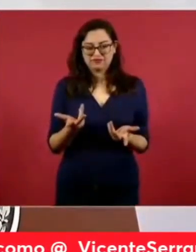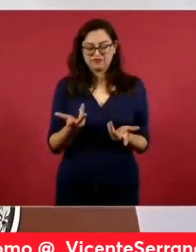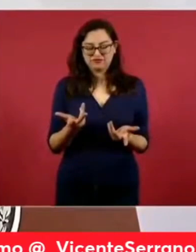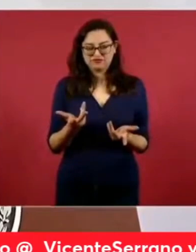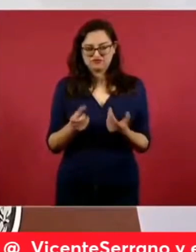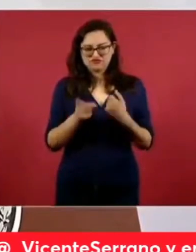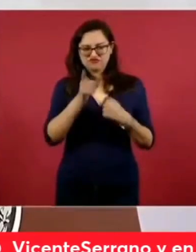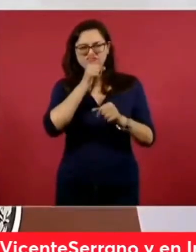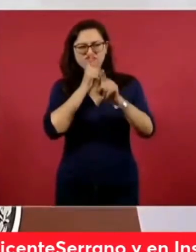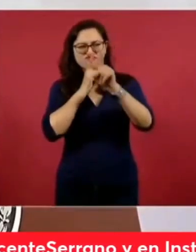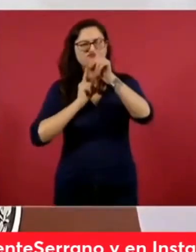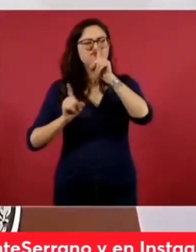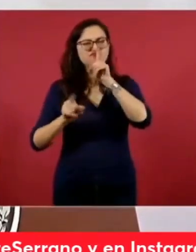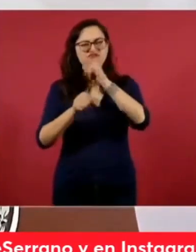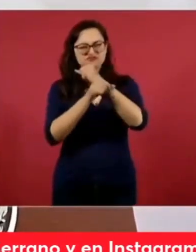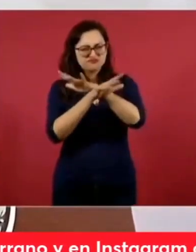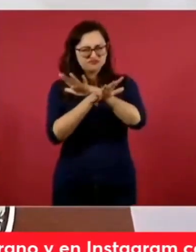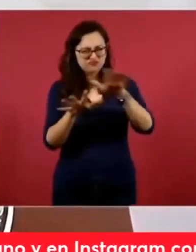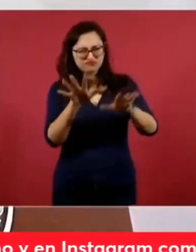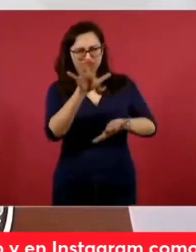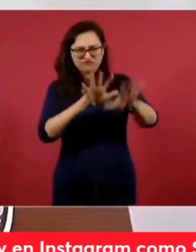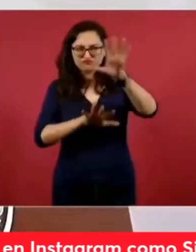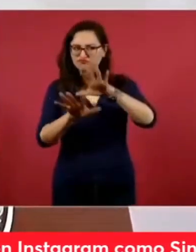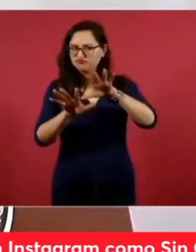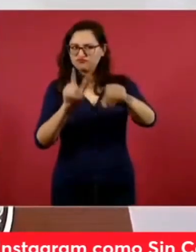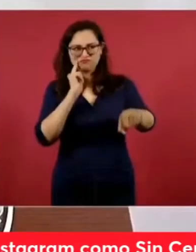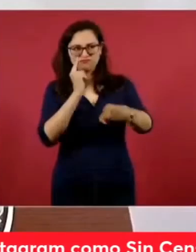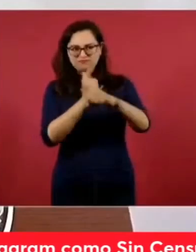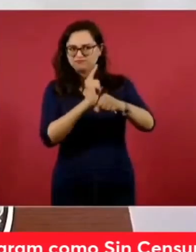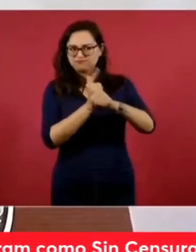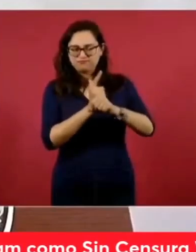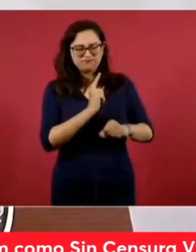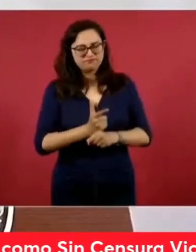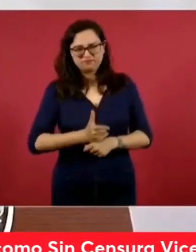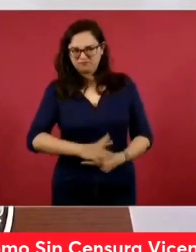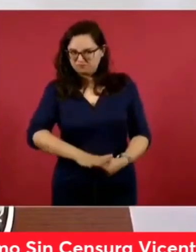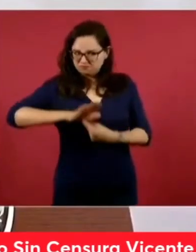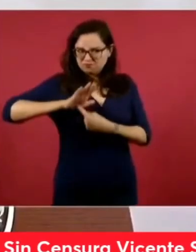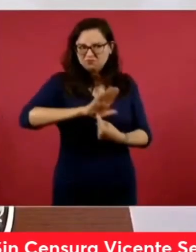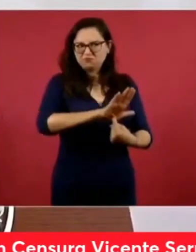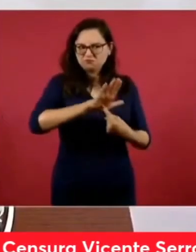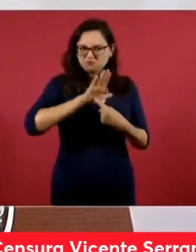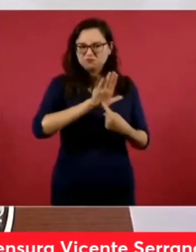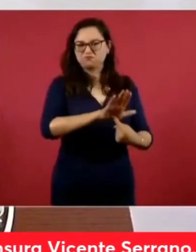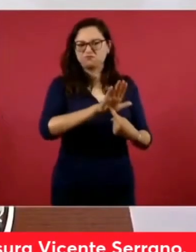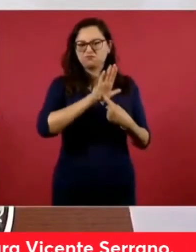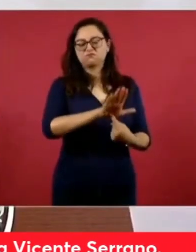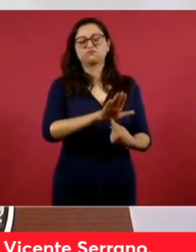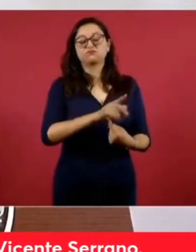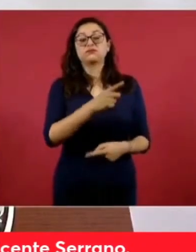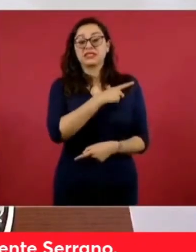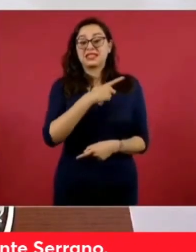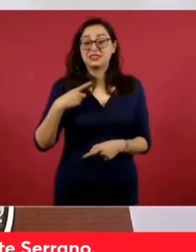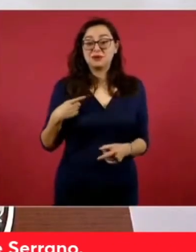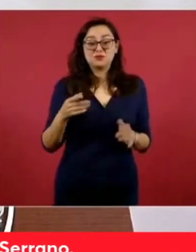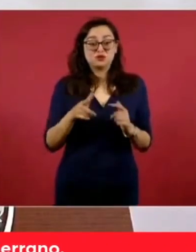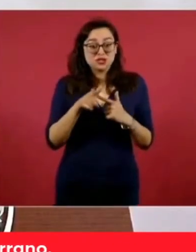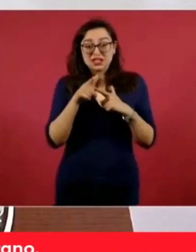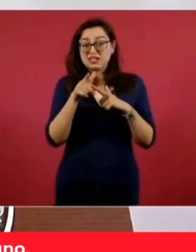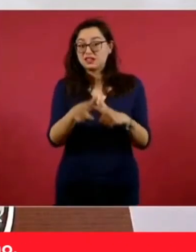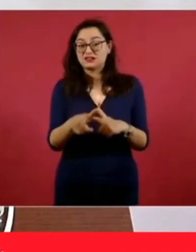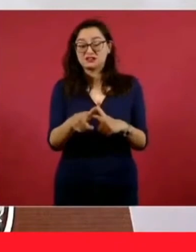México sí se ha podido contener. Pero lo tiene que hacer la gente. Por eso estos